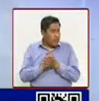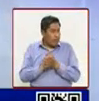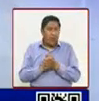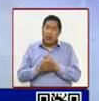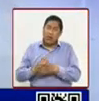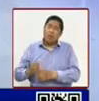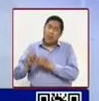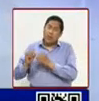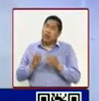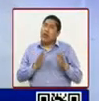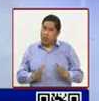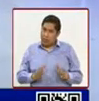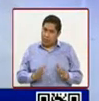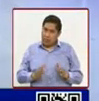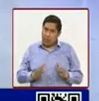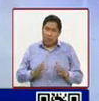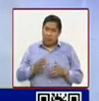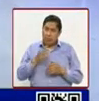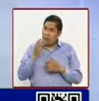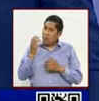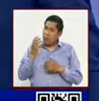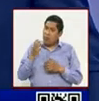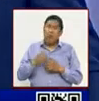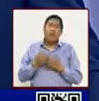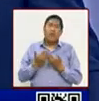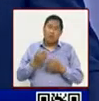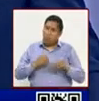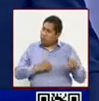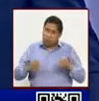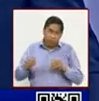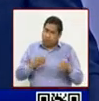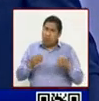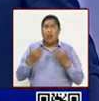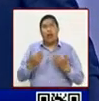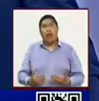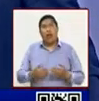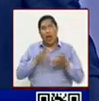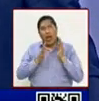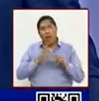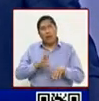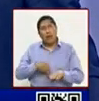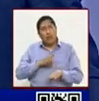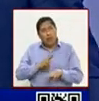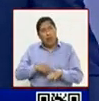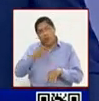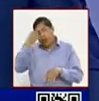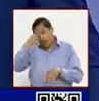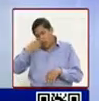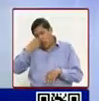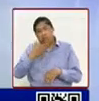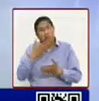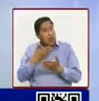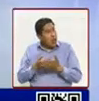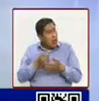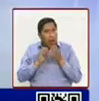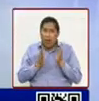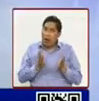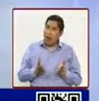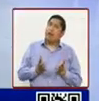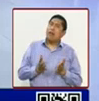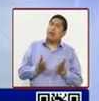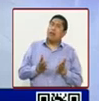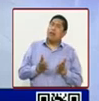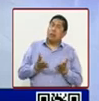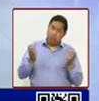los organizadores no se han arrepentido. No, ¿cómo se desenvuelve? Y habla de forma natural, empieza a llorar. Qué bien habla,